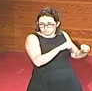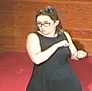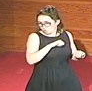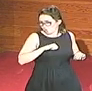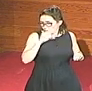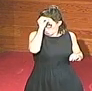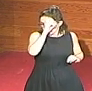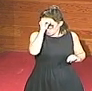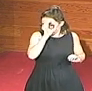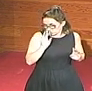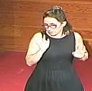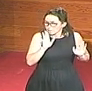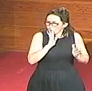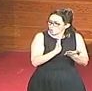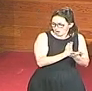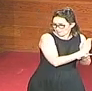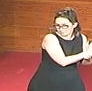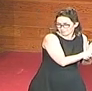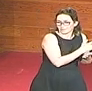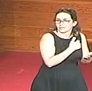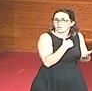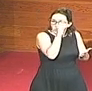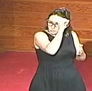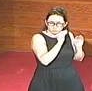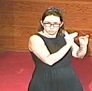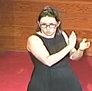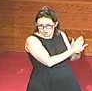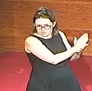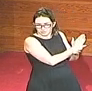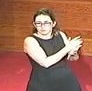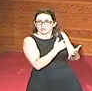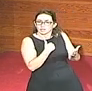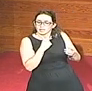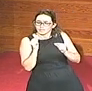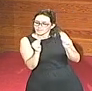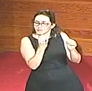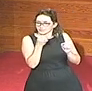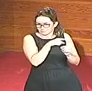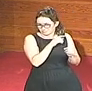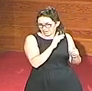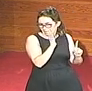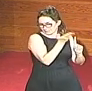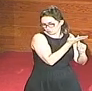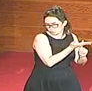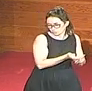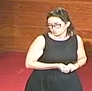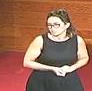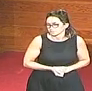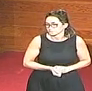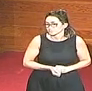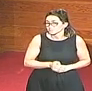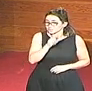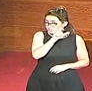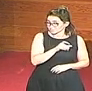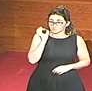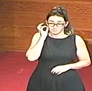Pero al final no estamos hablando ni juzgando las opiniones de nadie, sino que se ha cometido una agresión, ¿no? Ella presentaba